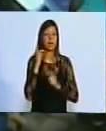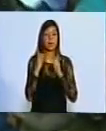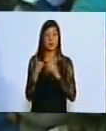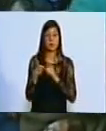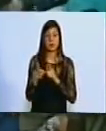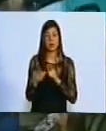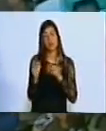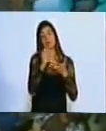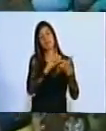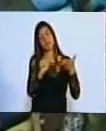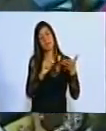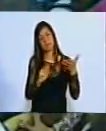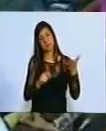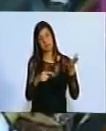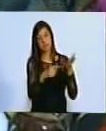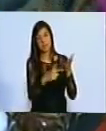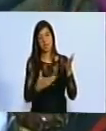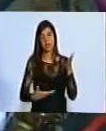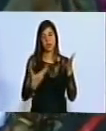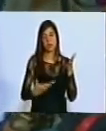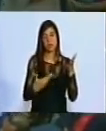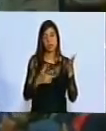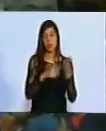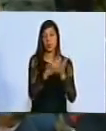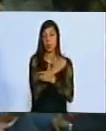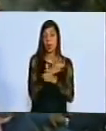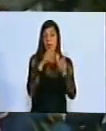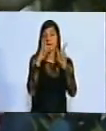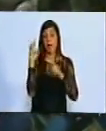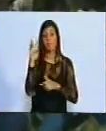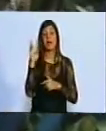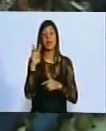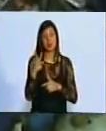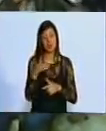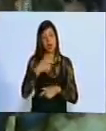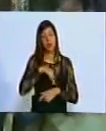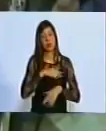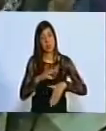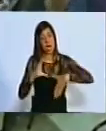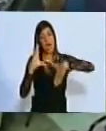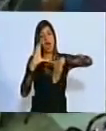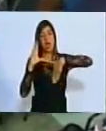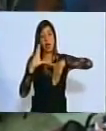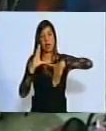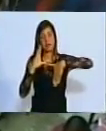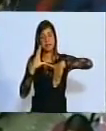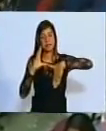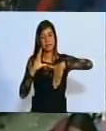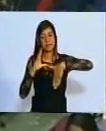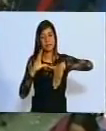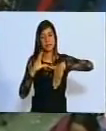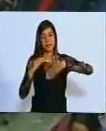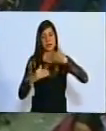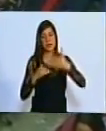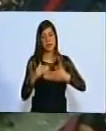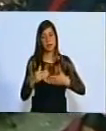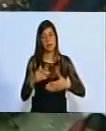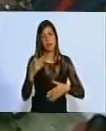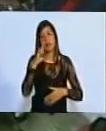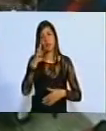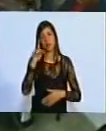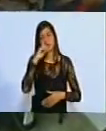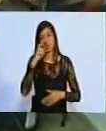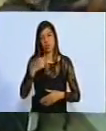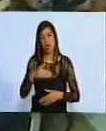y documento clave de la acción patriótica emancipadora de la patria y de nuestra América cumplirá próximamente 200